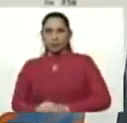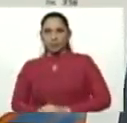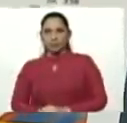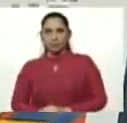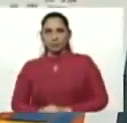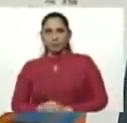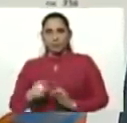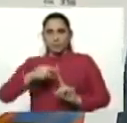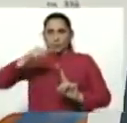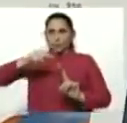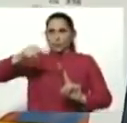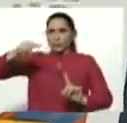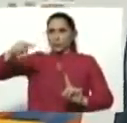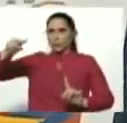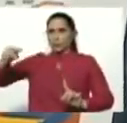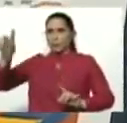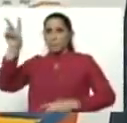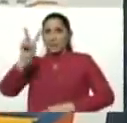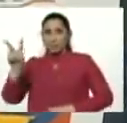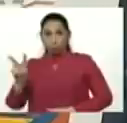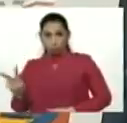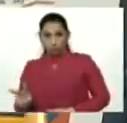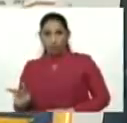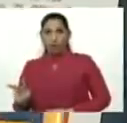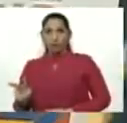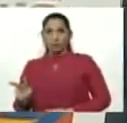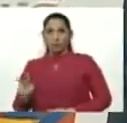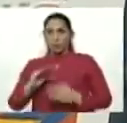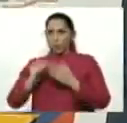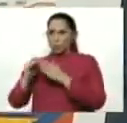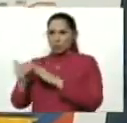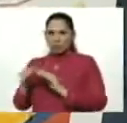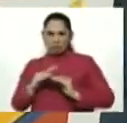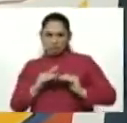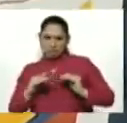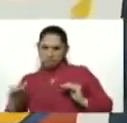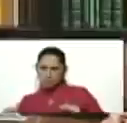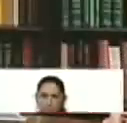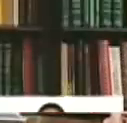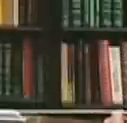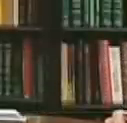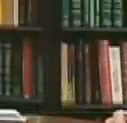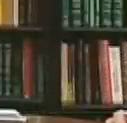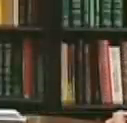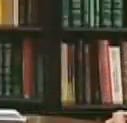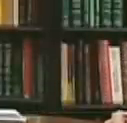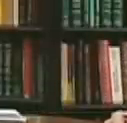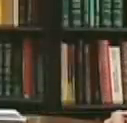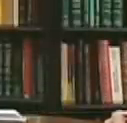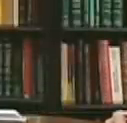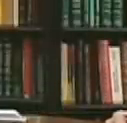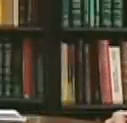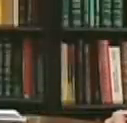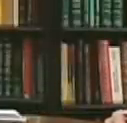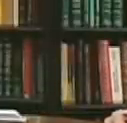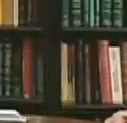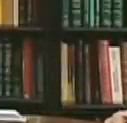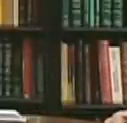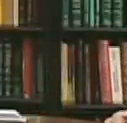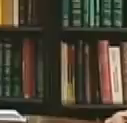1.720. Esta es la curva de Venezuela. La curva comunitaria aplanada, pero creció. Desde hace un mes para acá ha crecido.